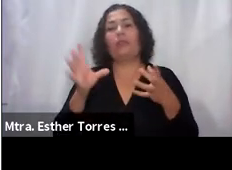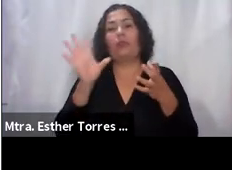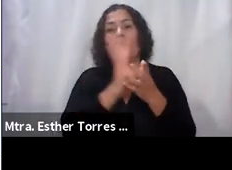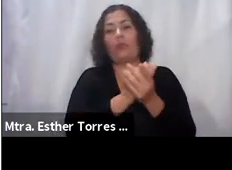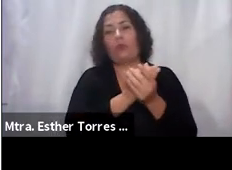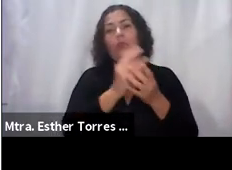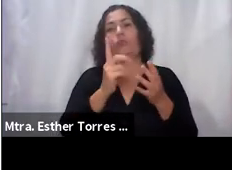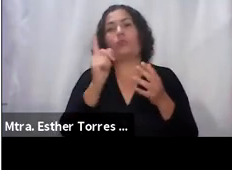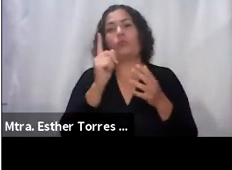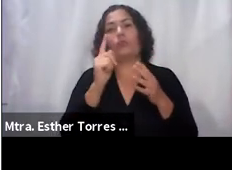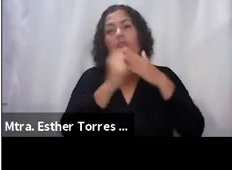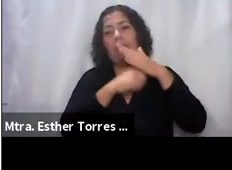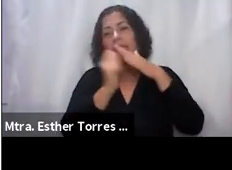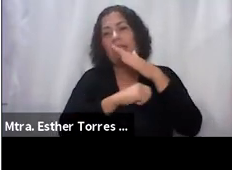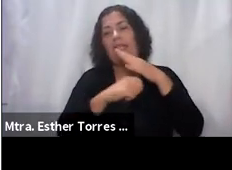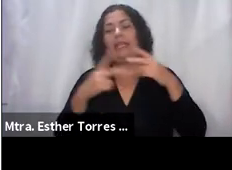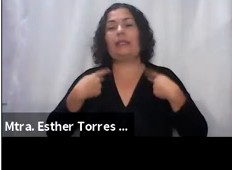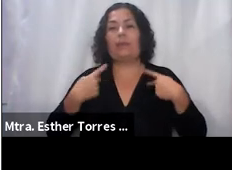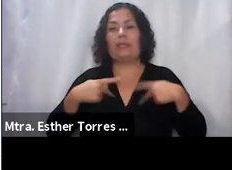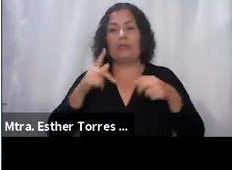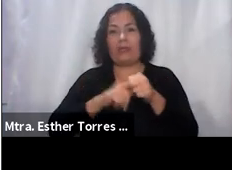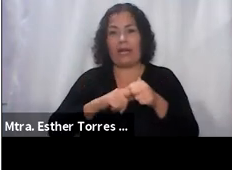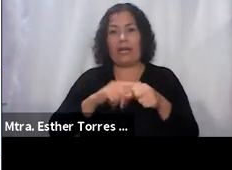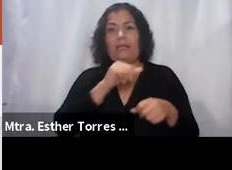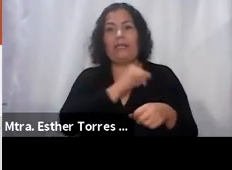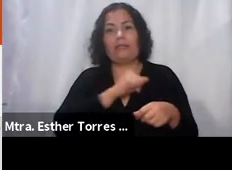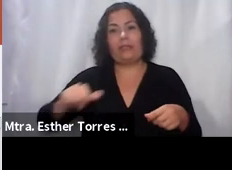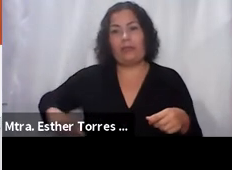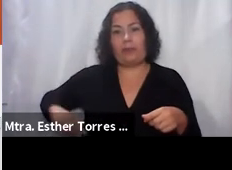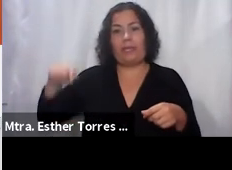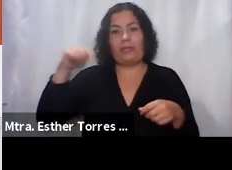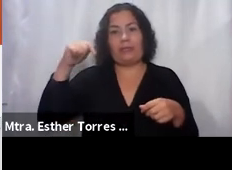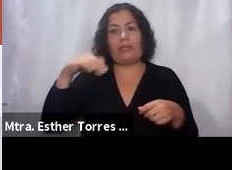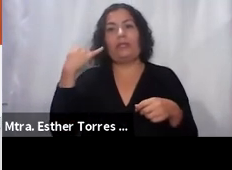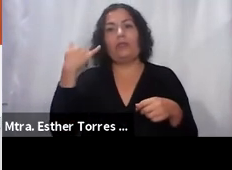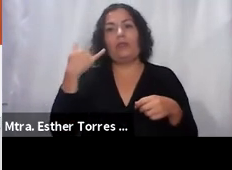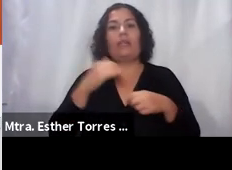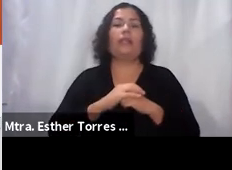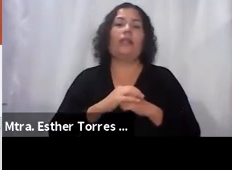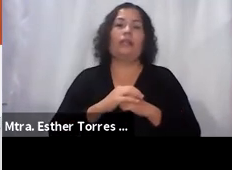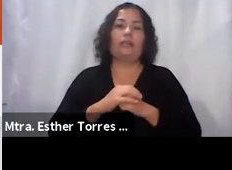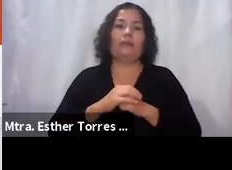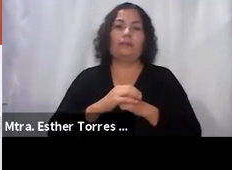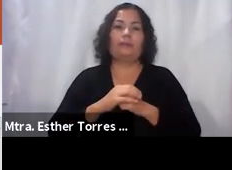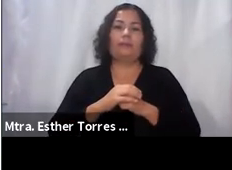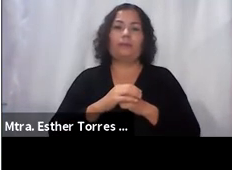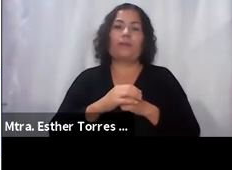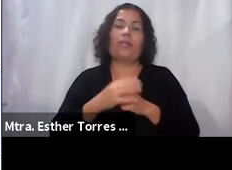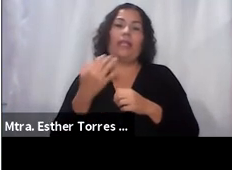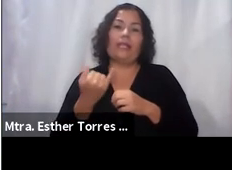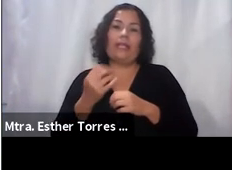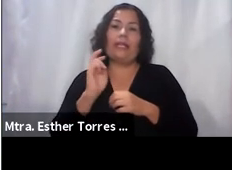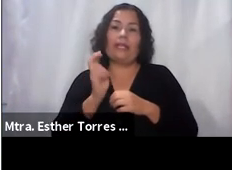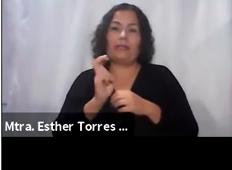al personal, a los funcionarios públicos de los ayuntamientos y también algunos institutos estatales, y que